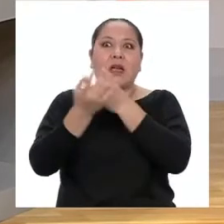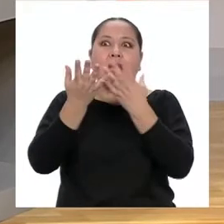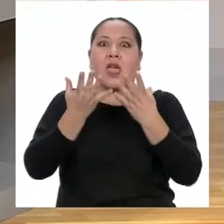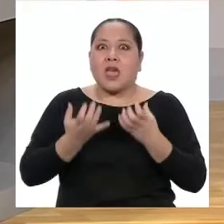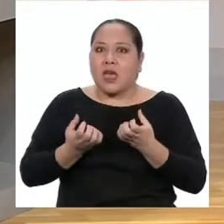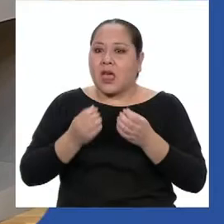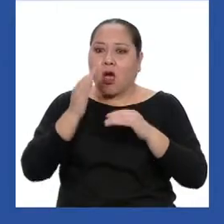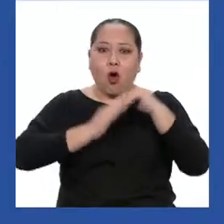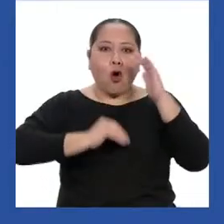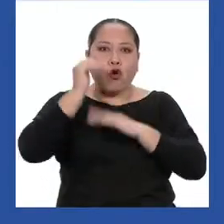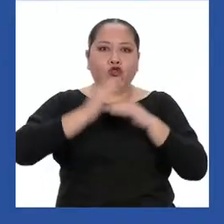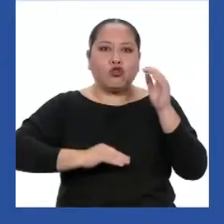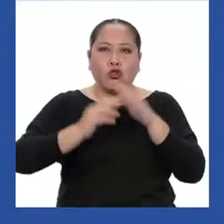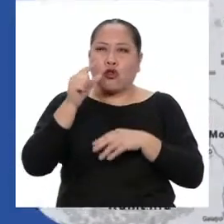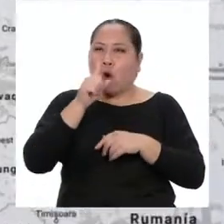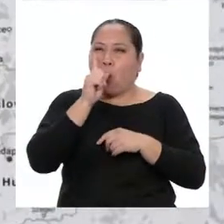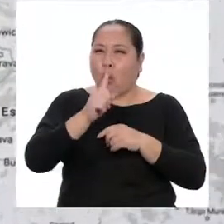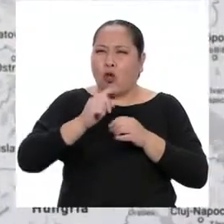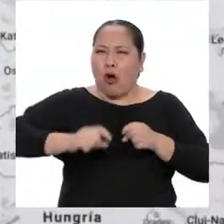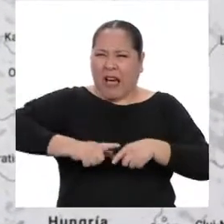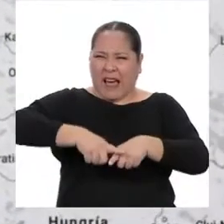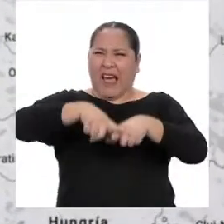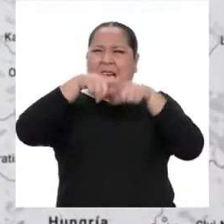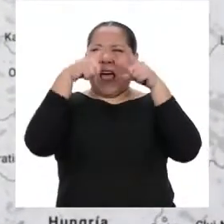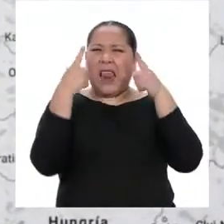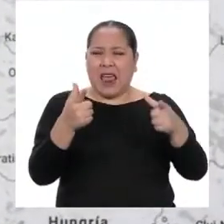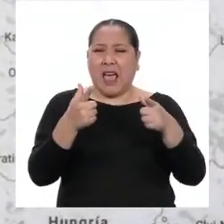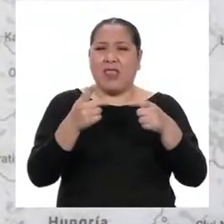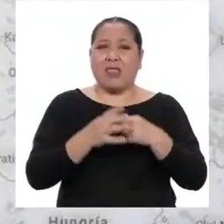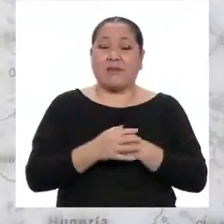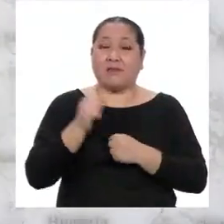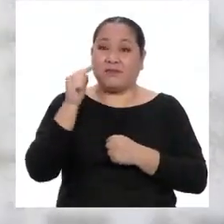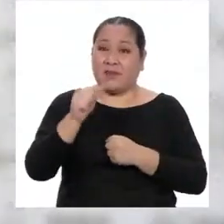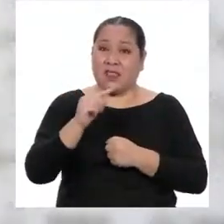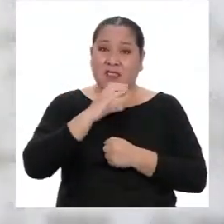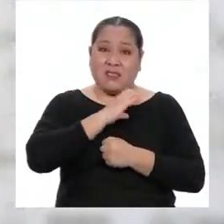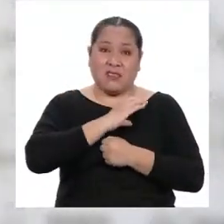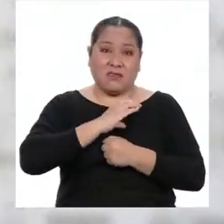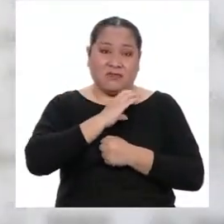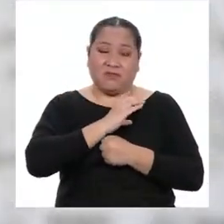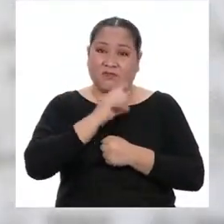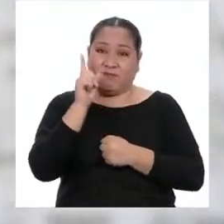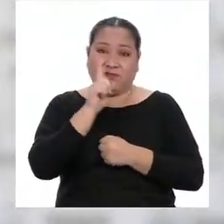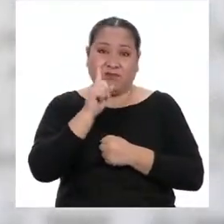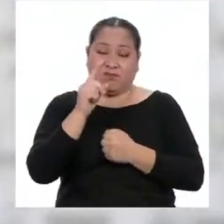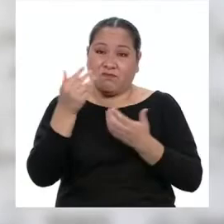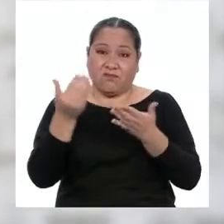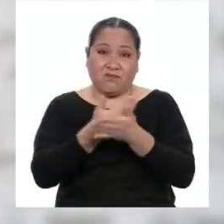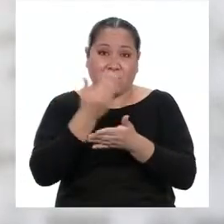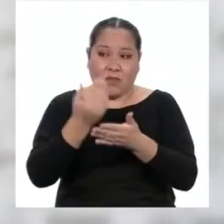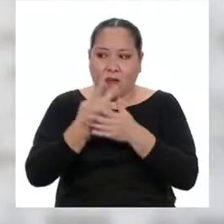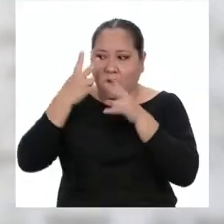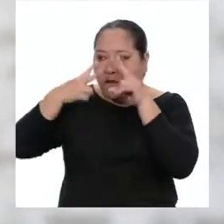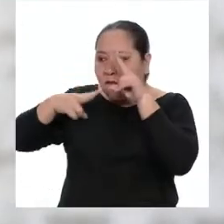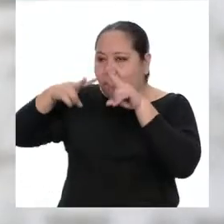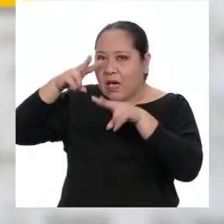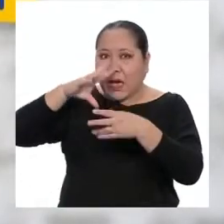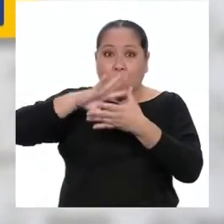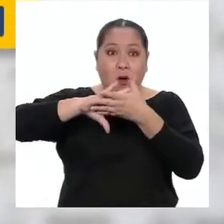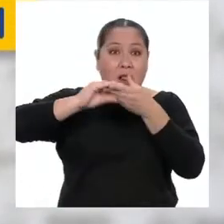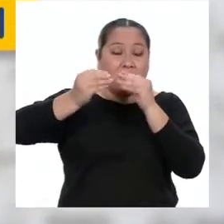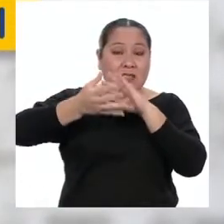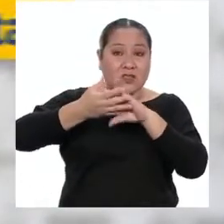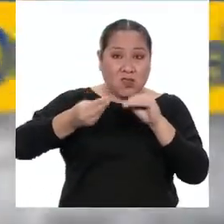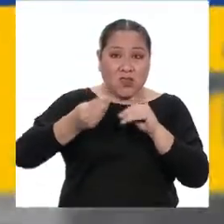aún mucho más grande. Y estos comportamientos no son nuevos. Si revisamos la historia, vemos